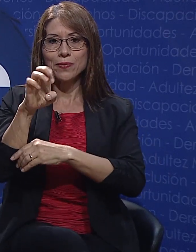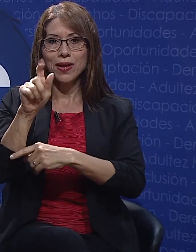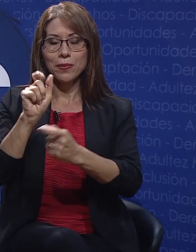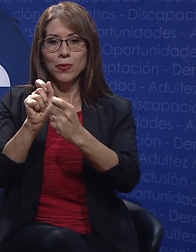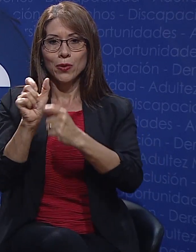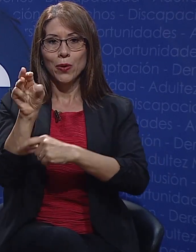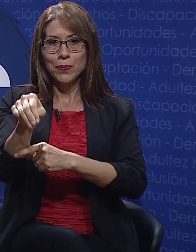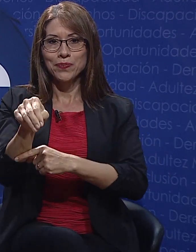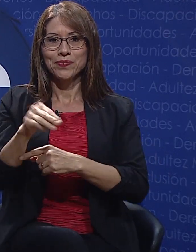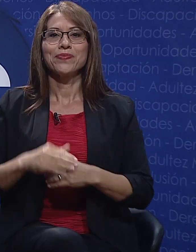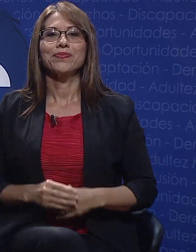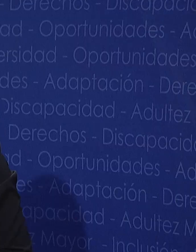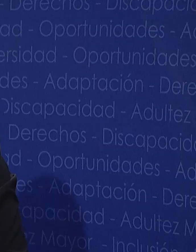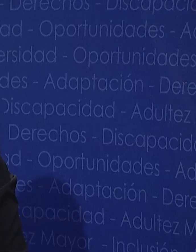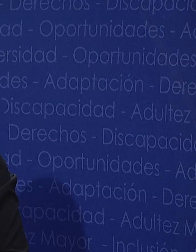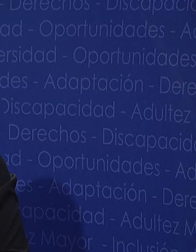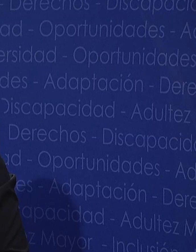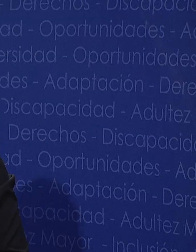nexostv@gmail.com.